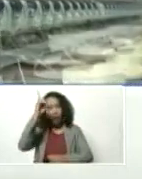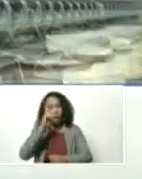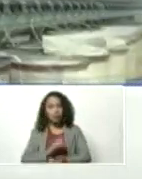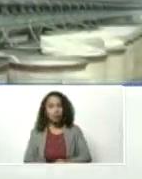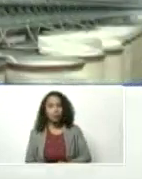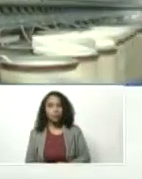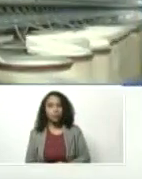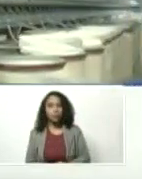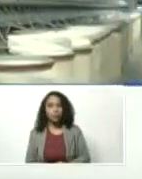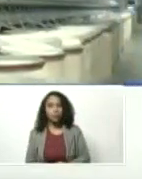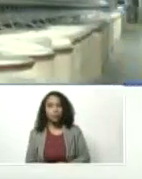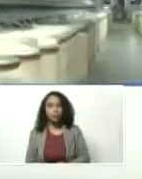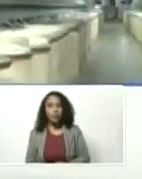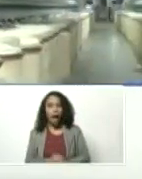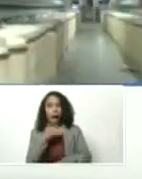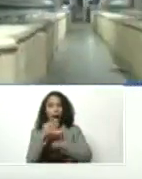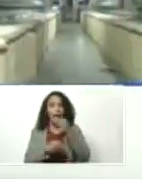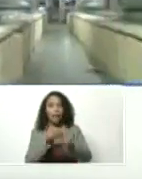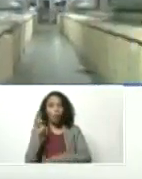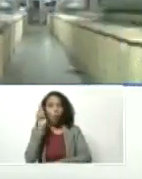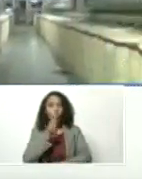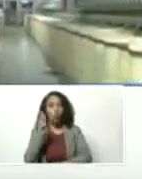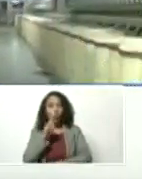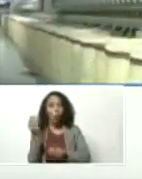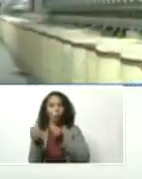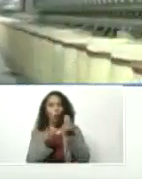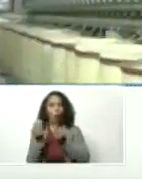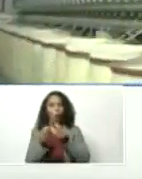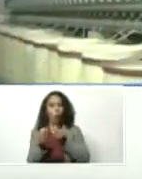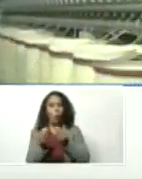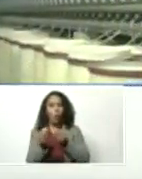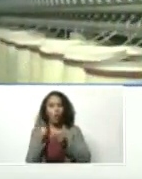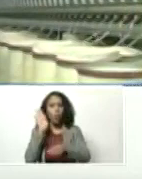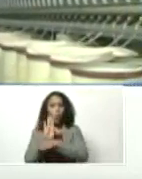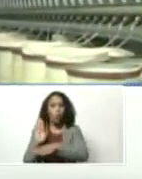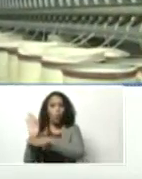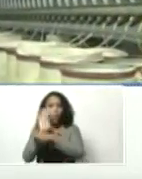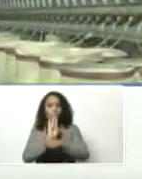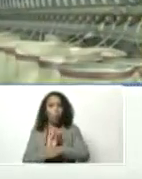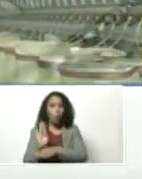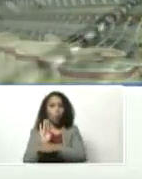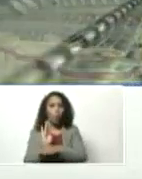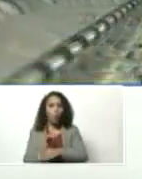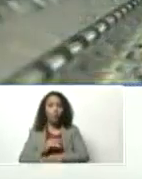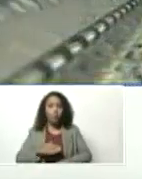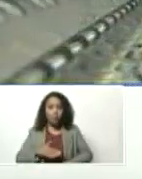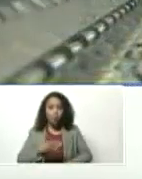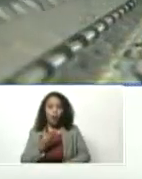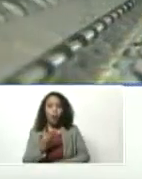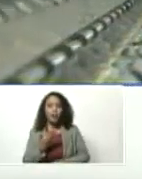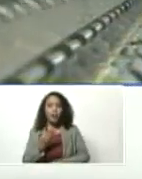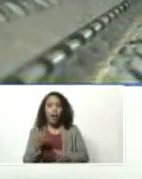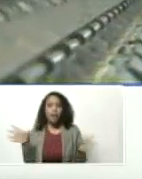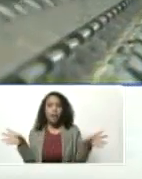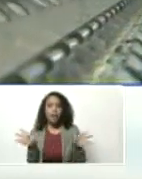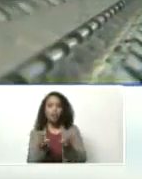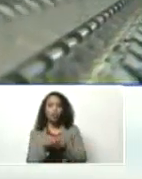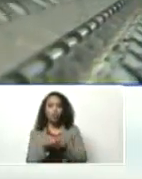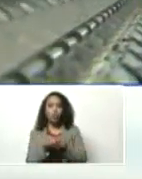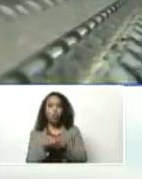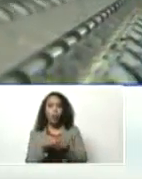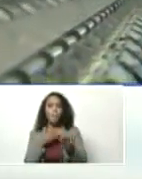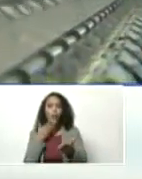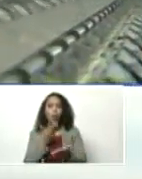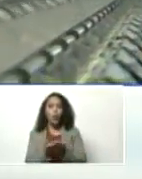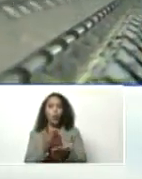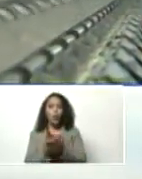¿no?, haciendo uso de su don de ubicuidad, pudiera resumirnos la